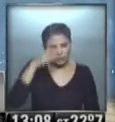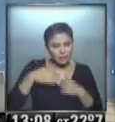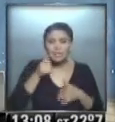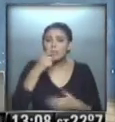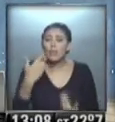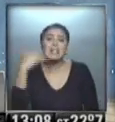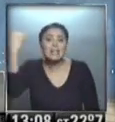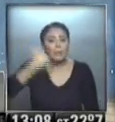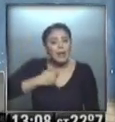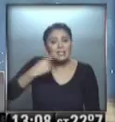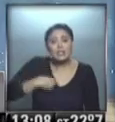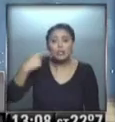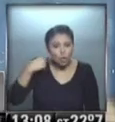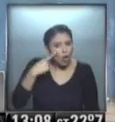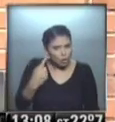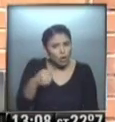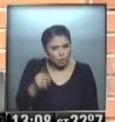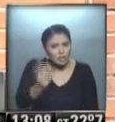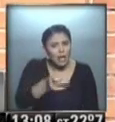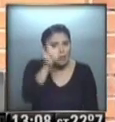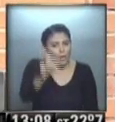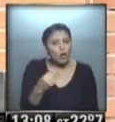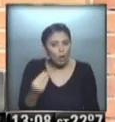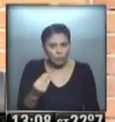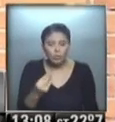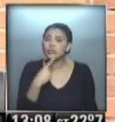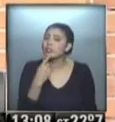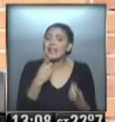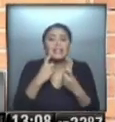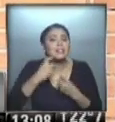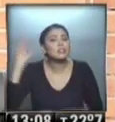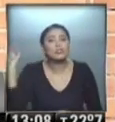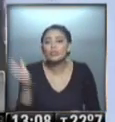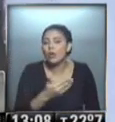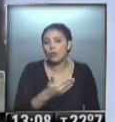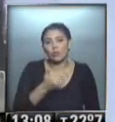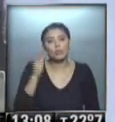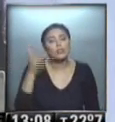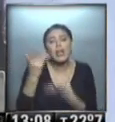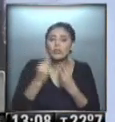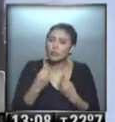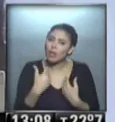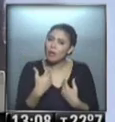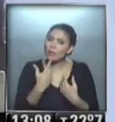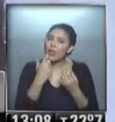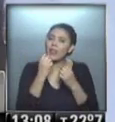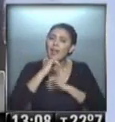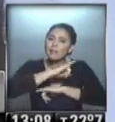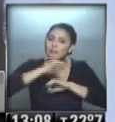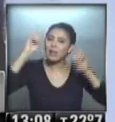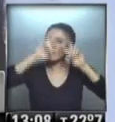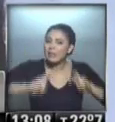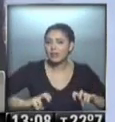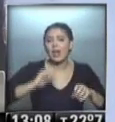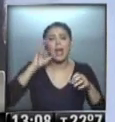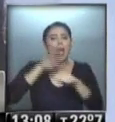por teléfono y decirme, señora, yo lo conozco y sé cómo es. Yo necesito todo lo posible para ayudar a la investigación,